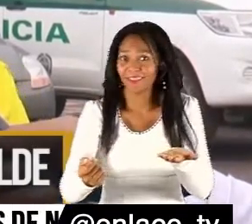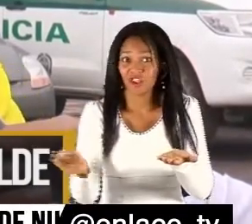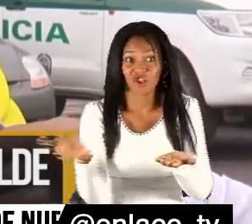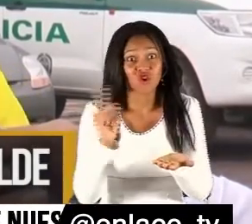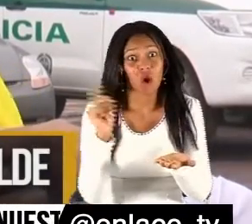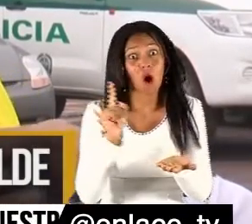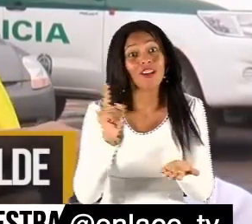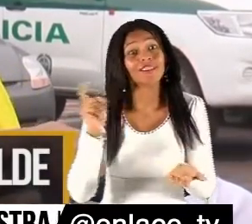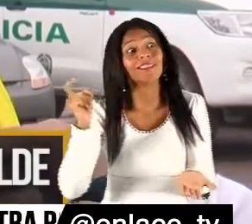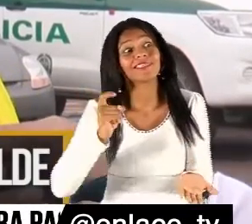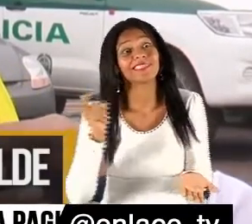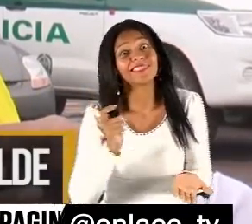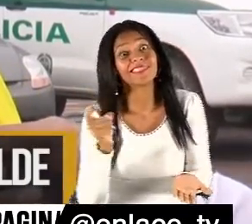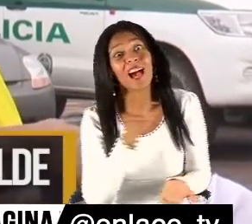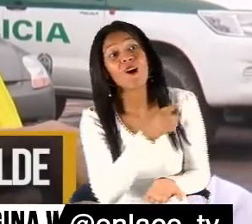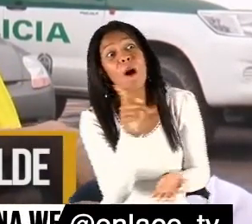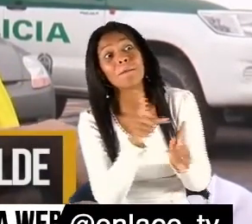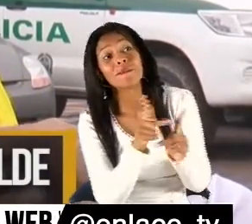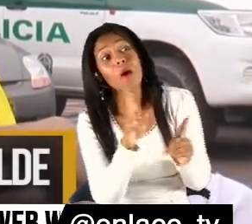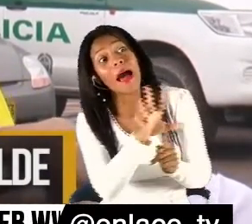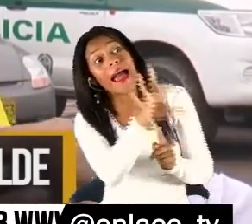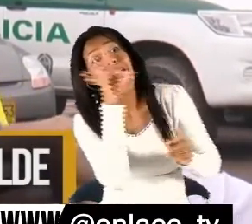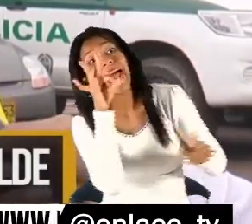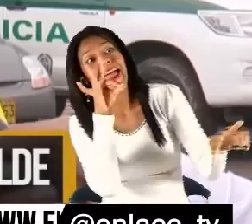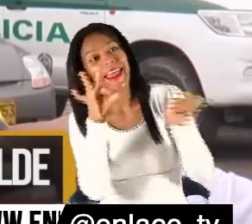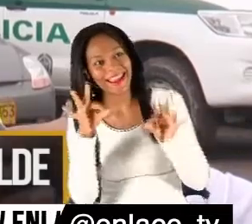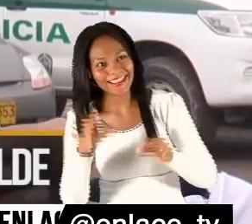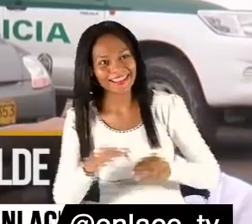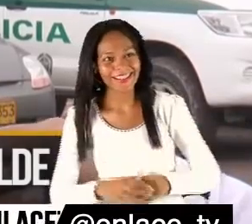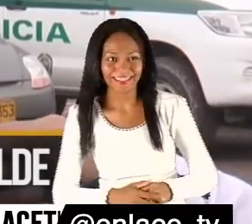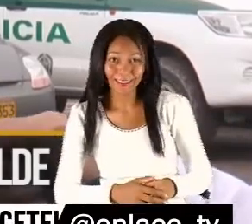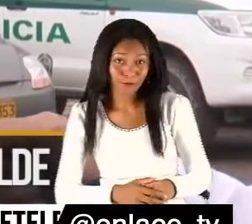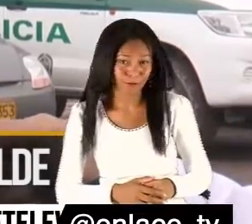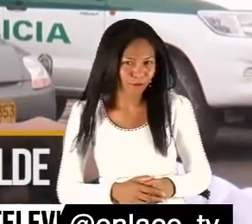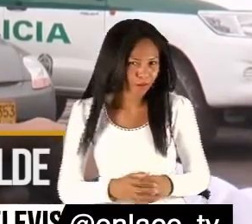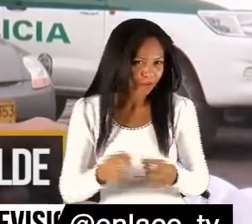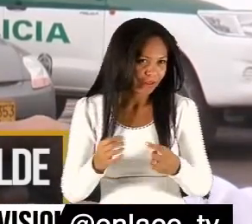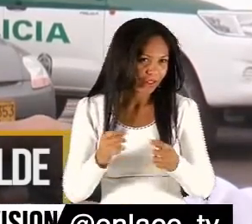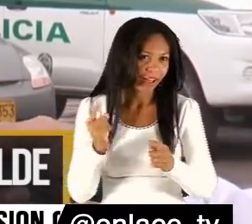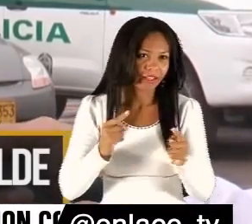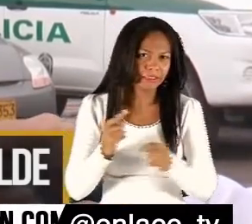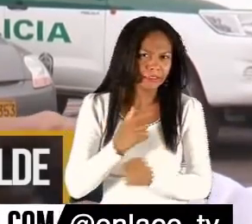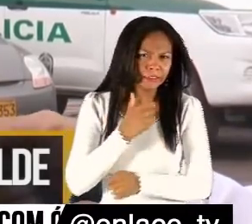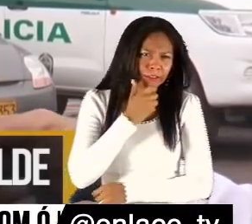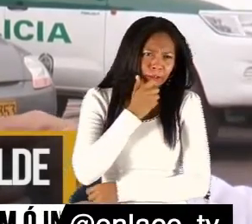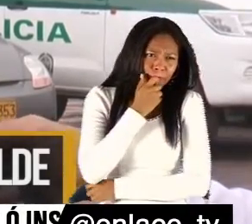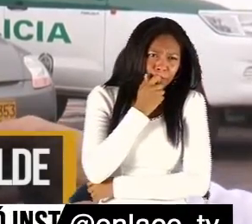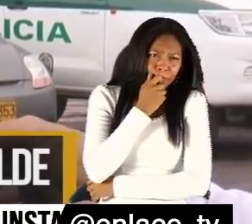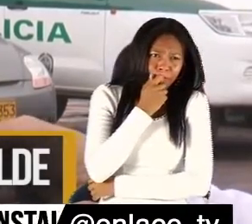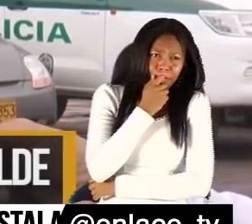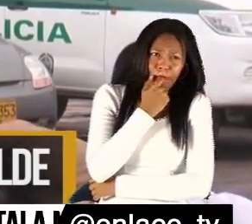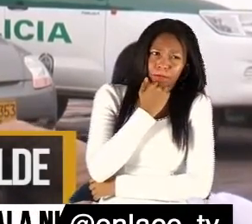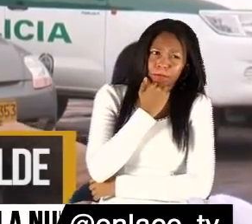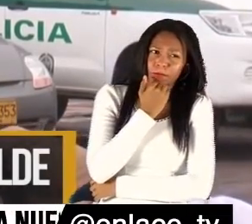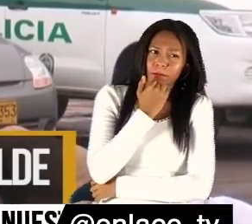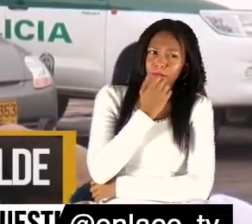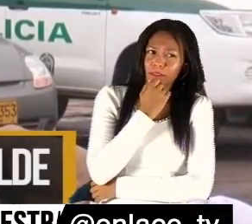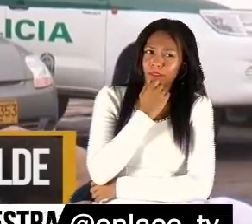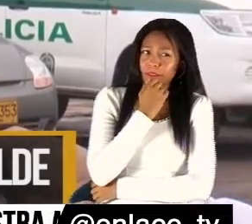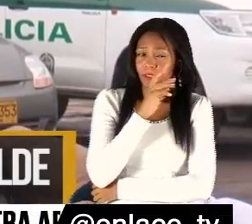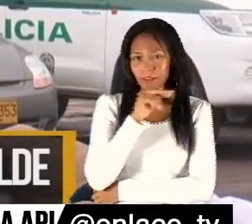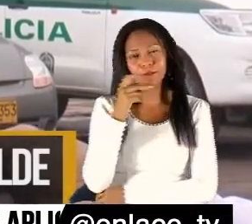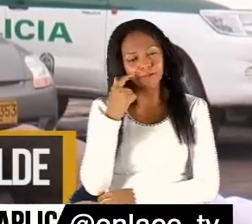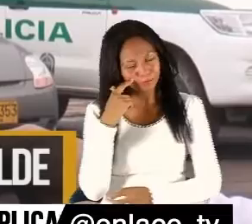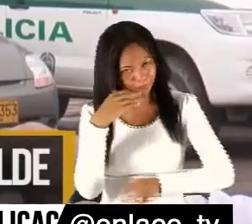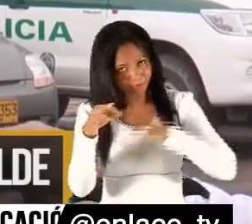a necesitar más gente. Pero yo sé que la palabra asusta y ahí no vamos a hacer ninguna reestructuración,